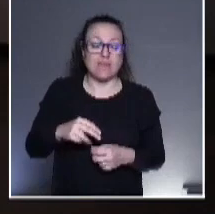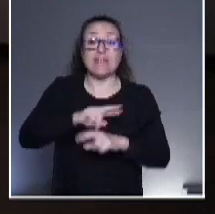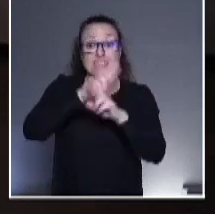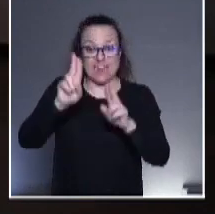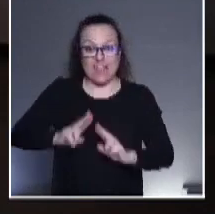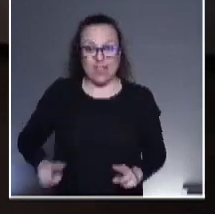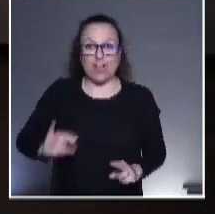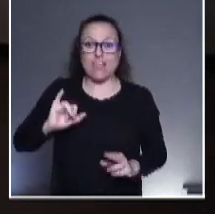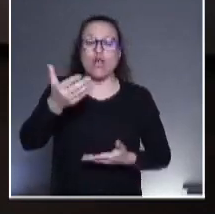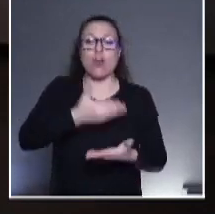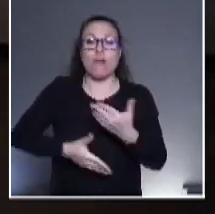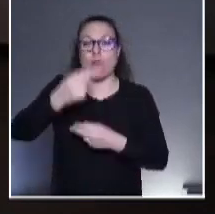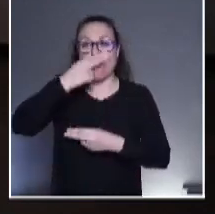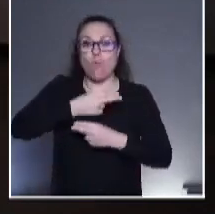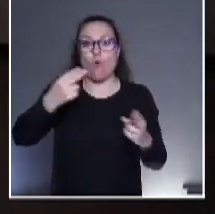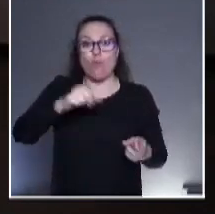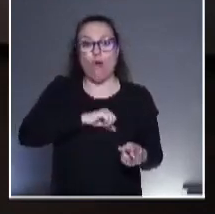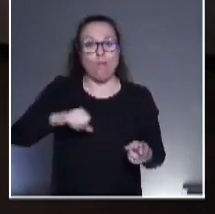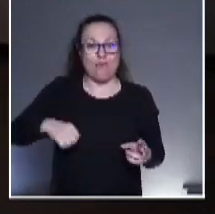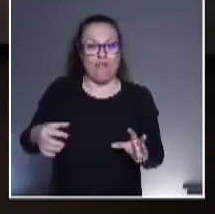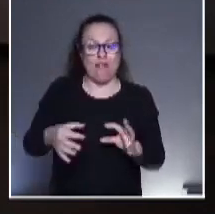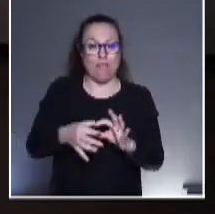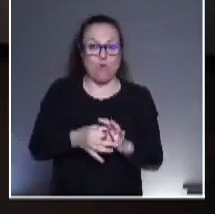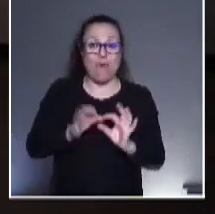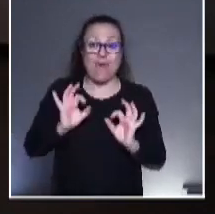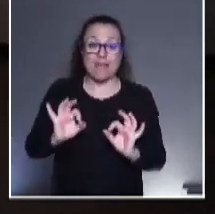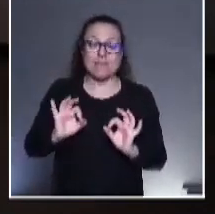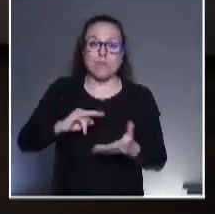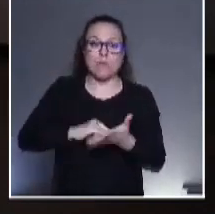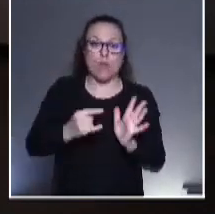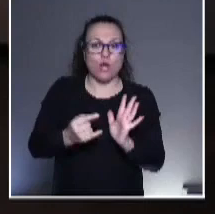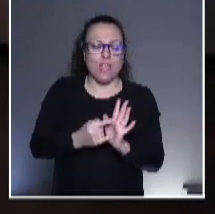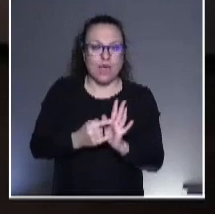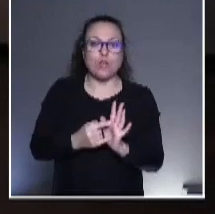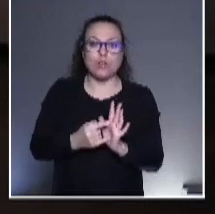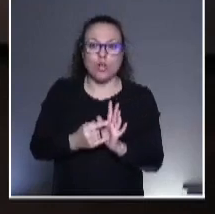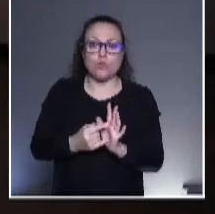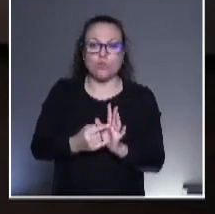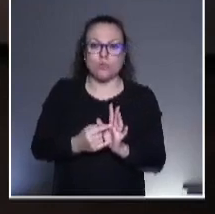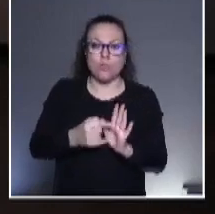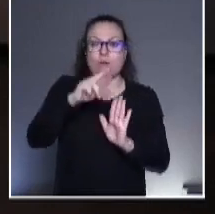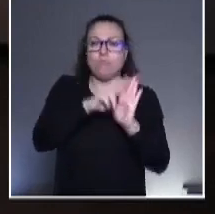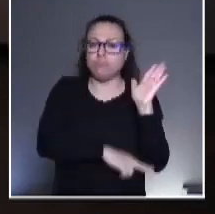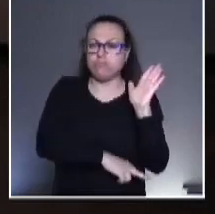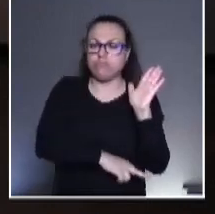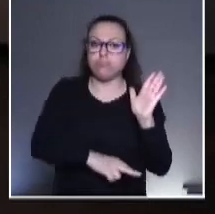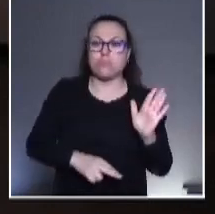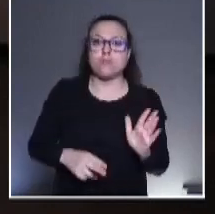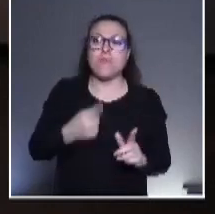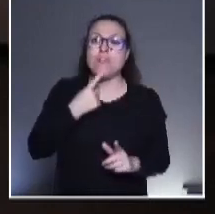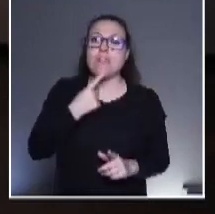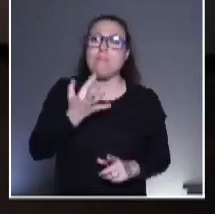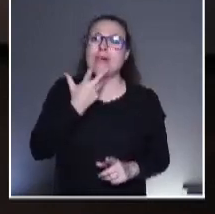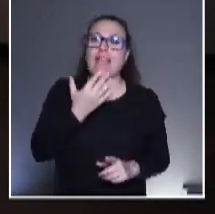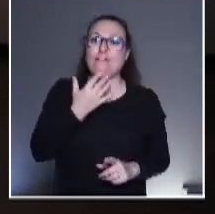internacional y de colaboración público-privada. Es un proyecto que en todo momento se ha regido por una gran metáfora, y la metáfora